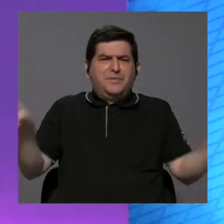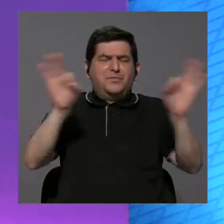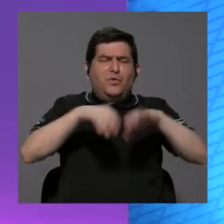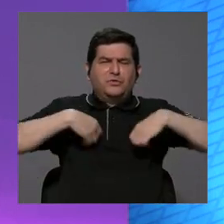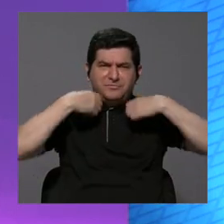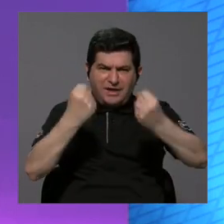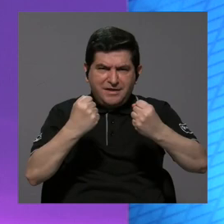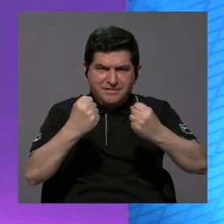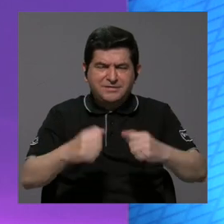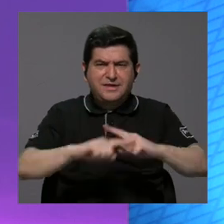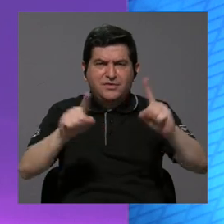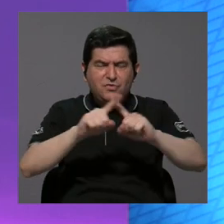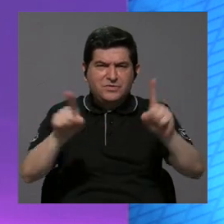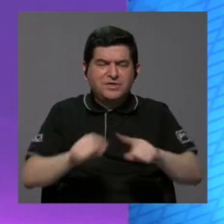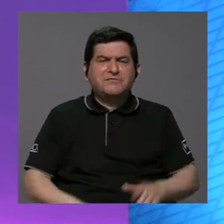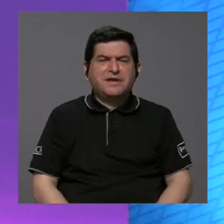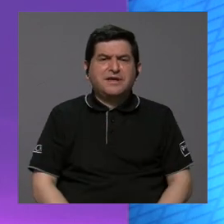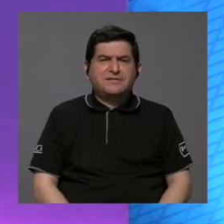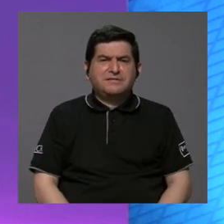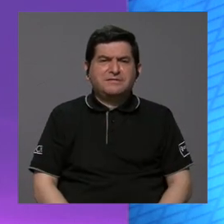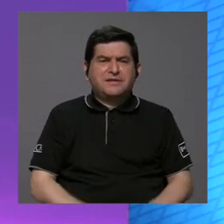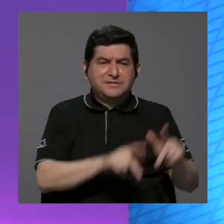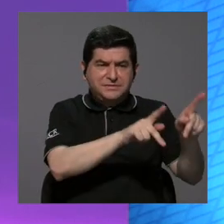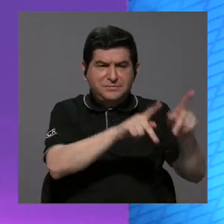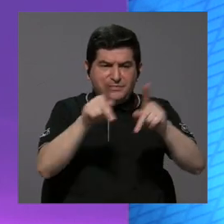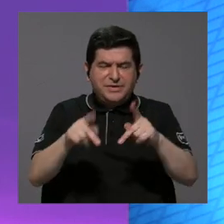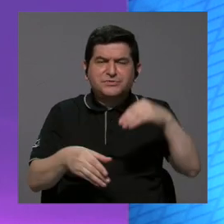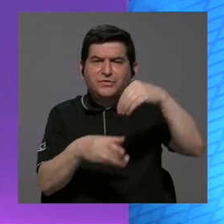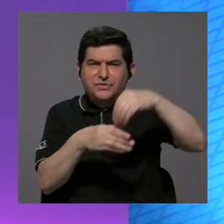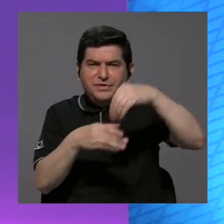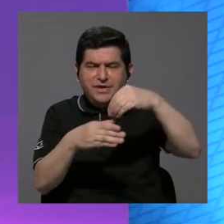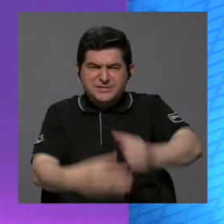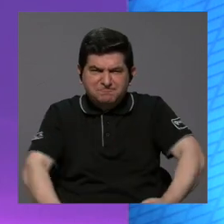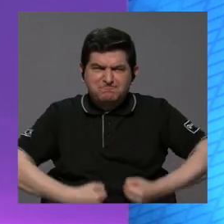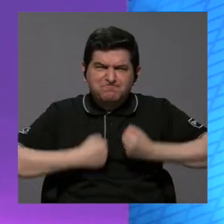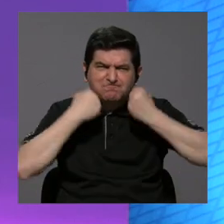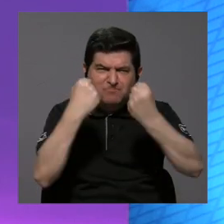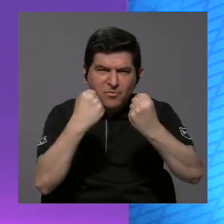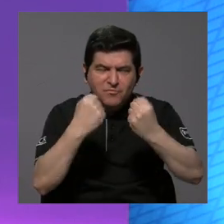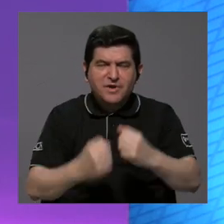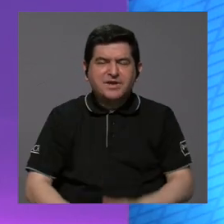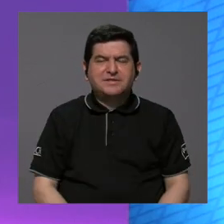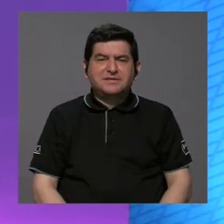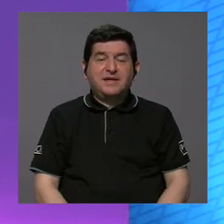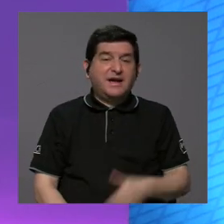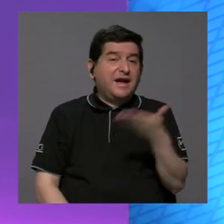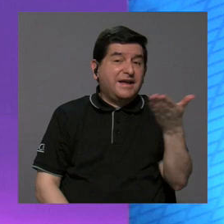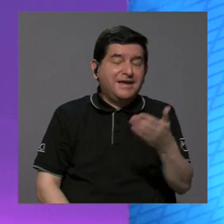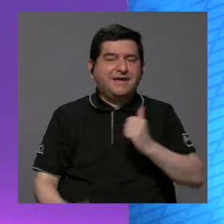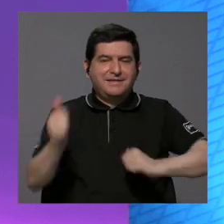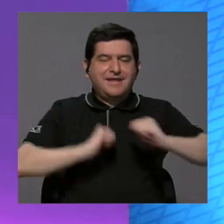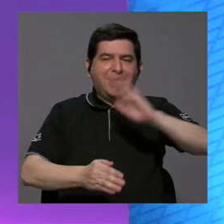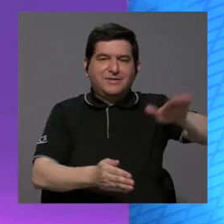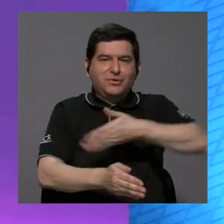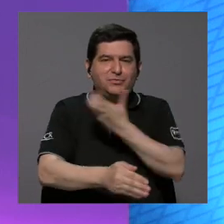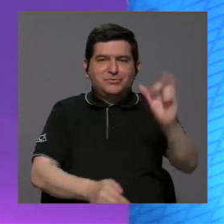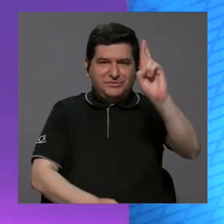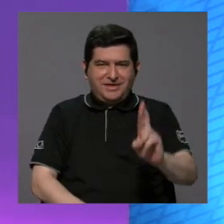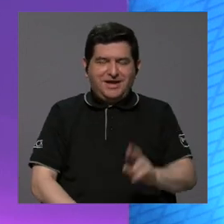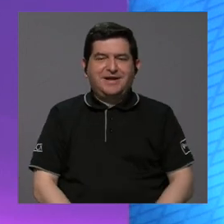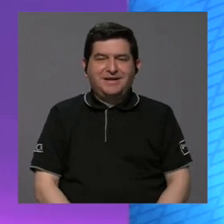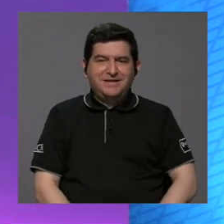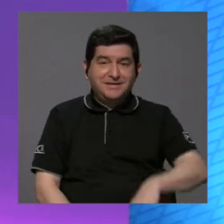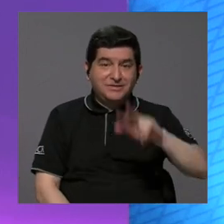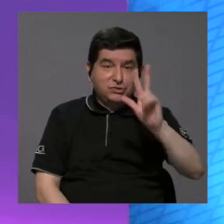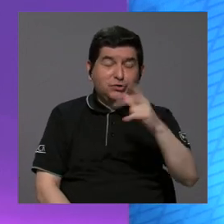junto con muchos otros y muchas otras que han venido aportándole fuertemente al teatro musical en Costa Rica nos vamos con